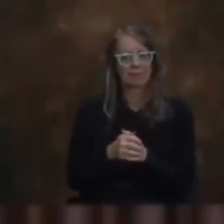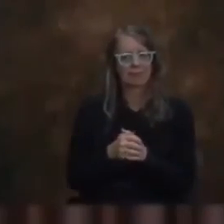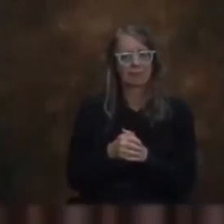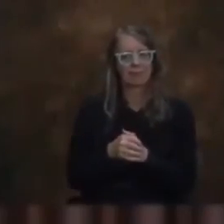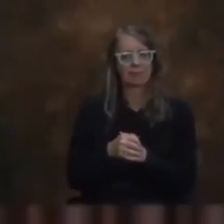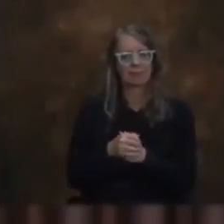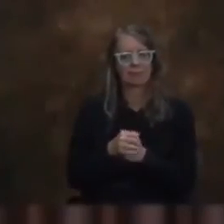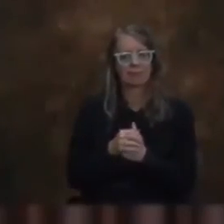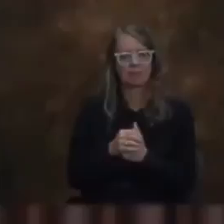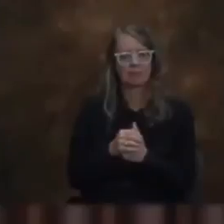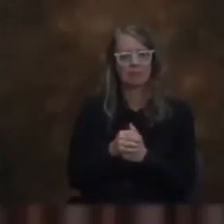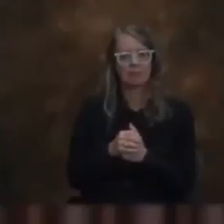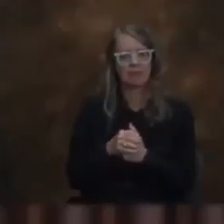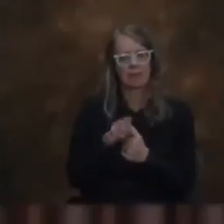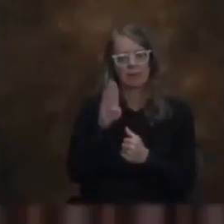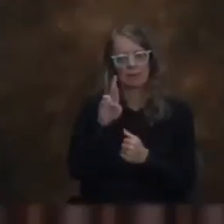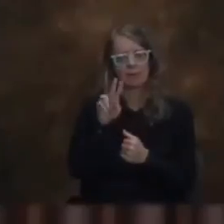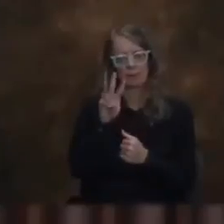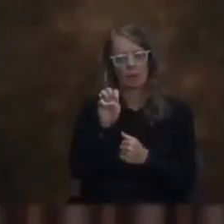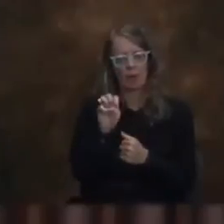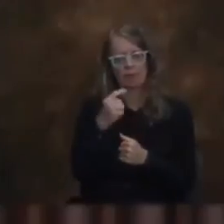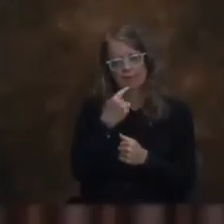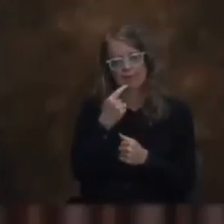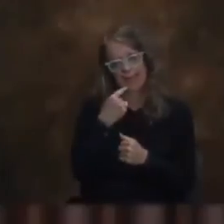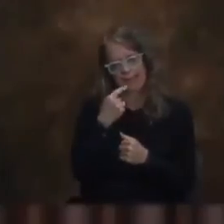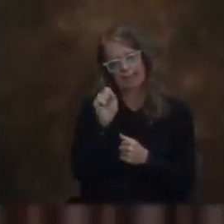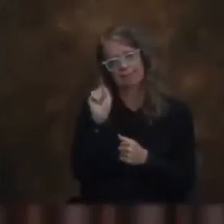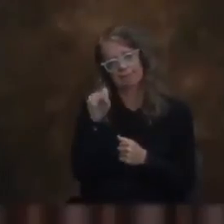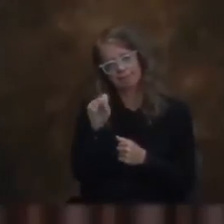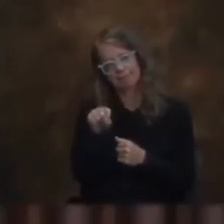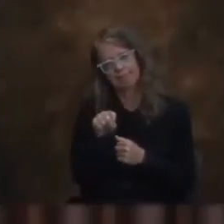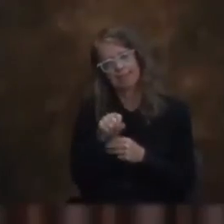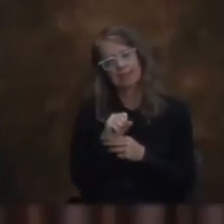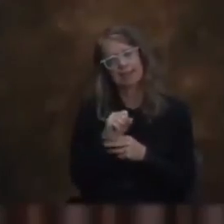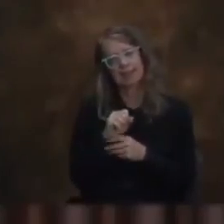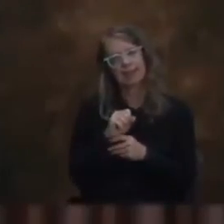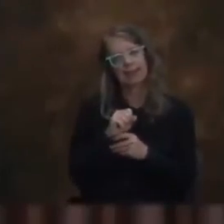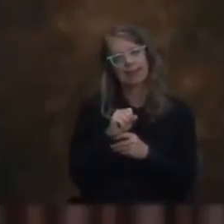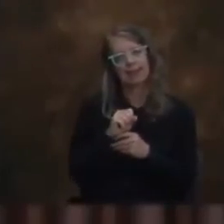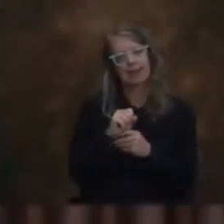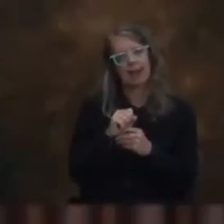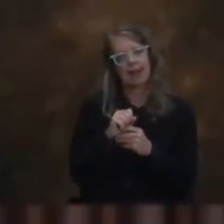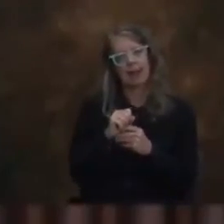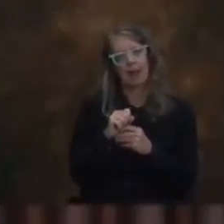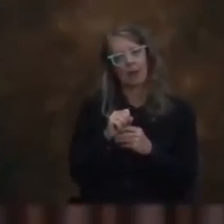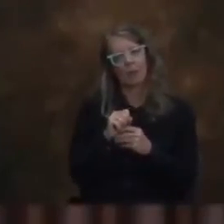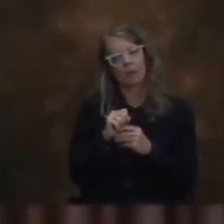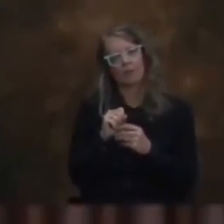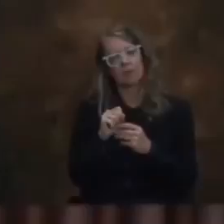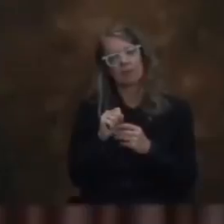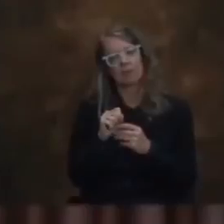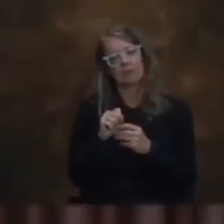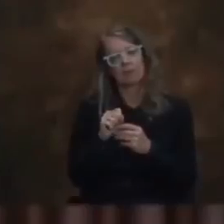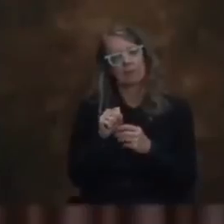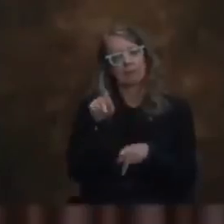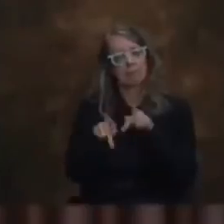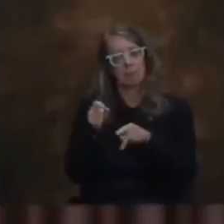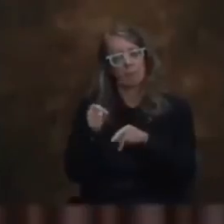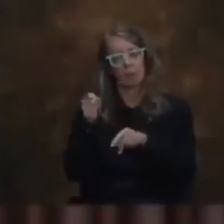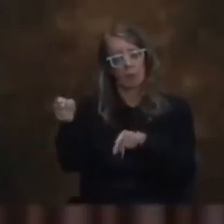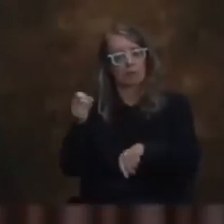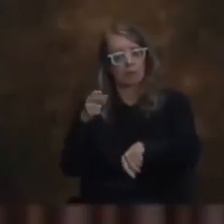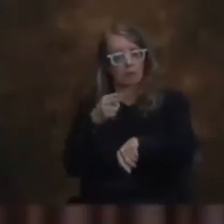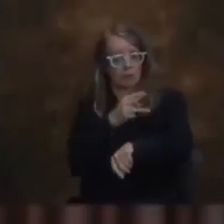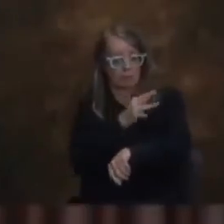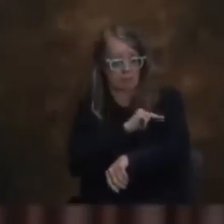si las personas que mueren son residentes de edades más avanzadas por las personas que están ingresadas en el hospital de misión son